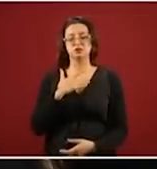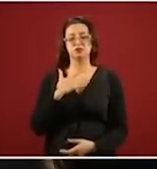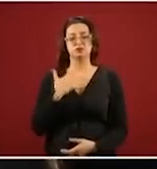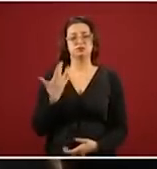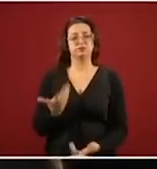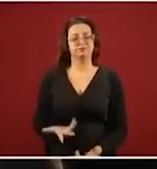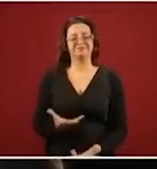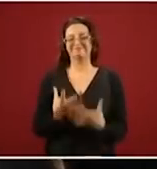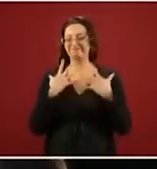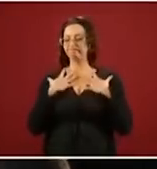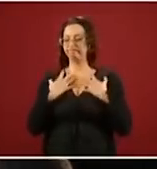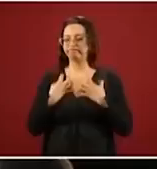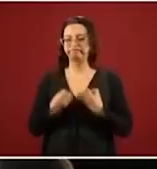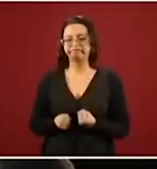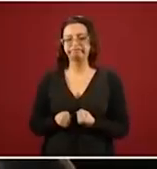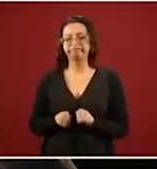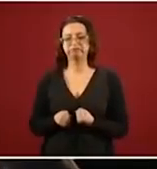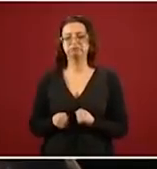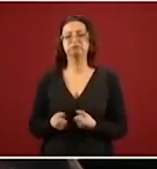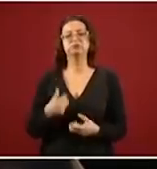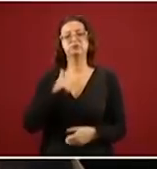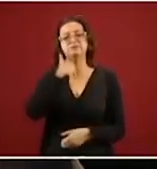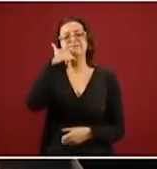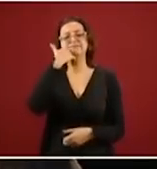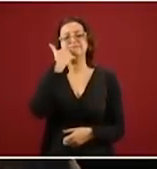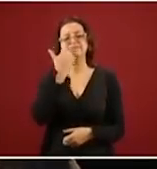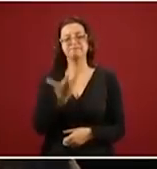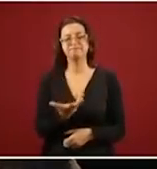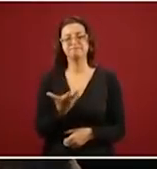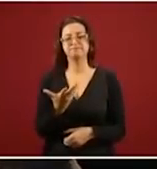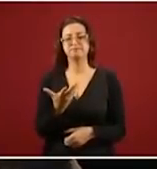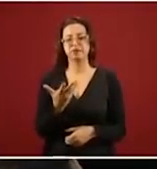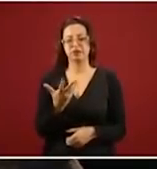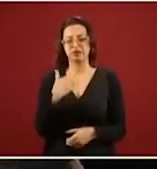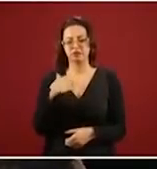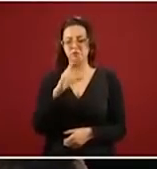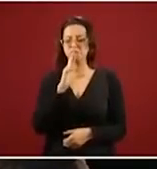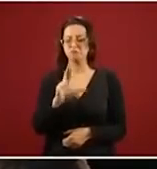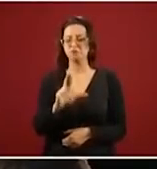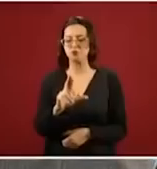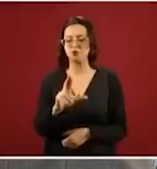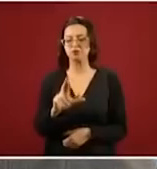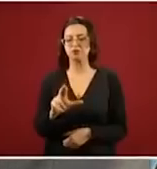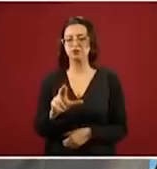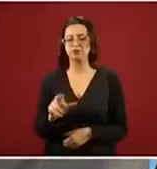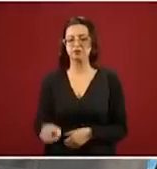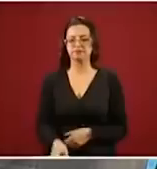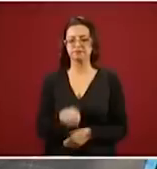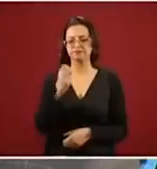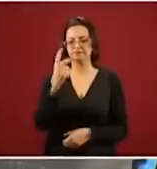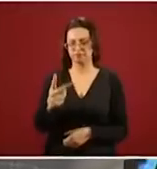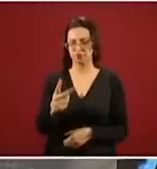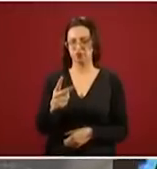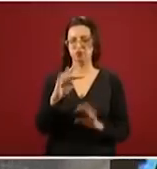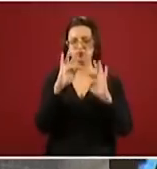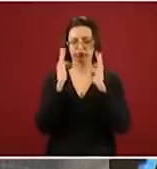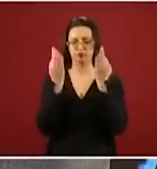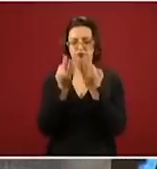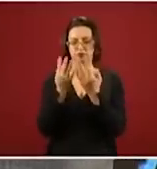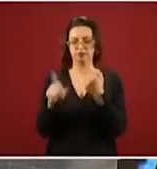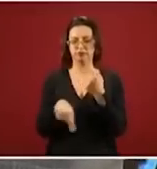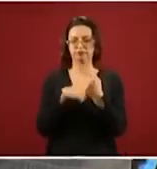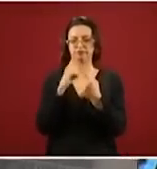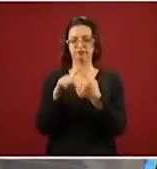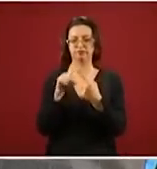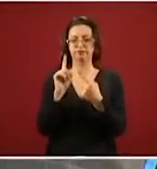muy doloroso y yo quisiera dividir mi respuesta en dos niveles uno es